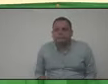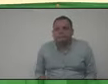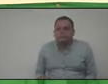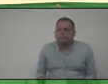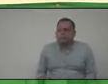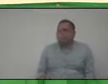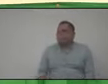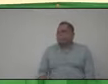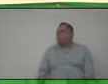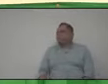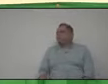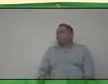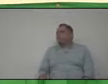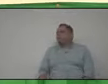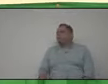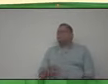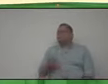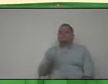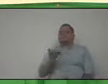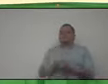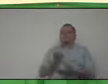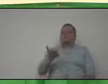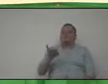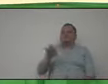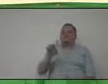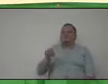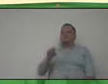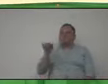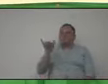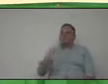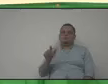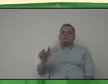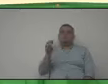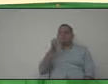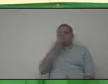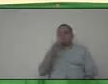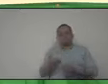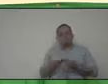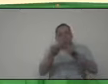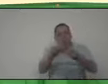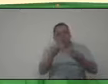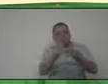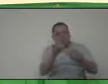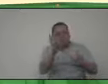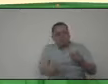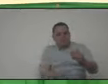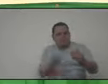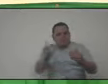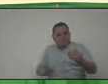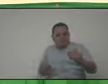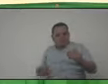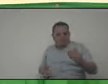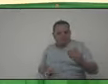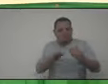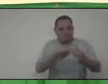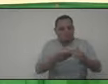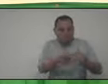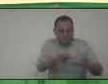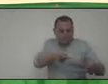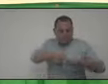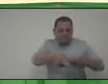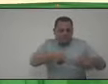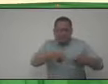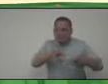grande de que esta misma IPS nos dé los medicamentos y los deje en la casa cuando está manejando al